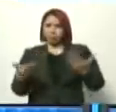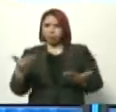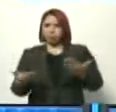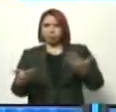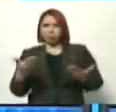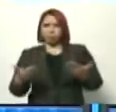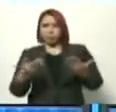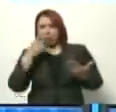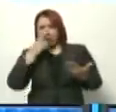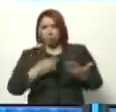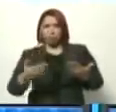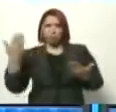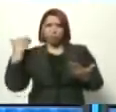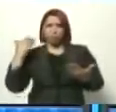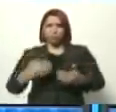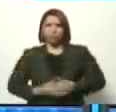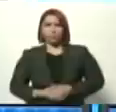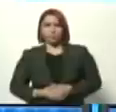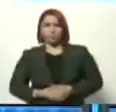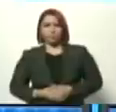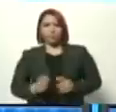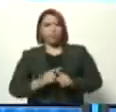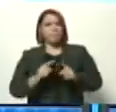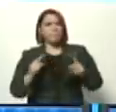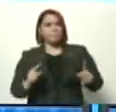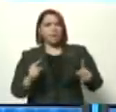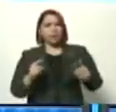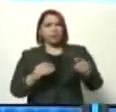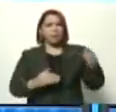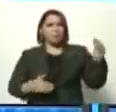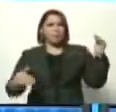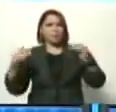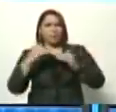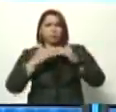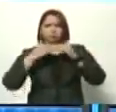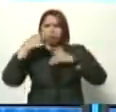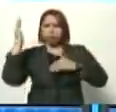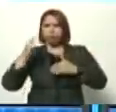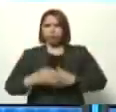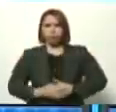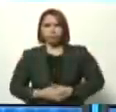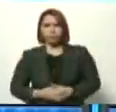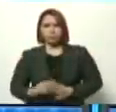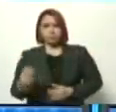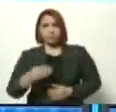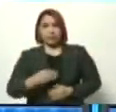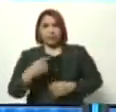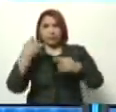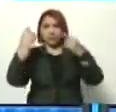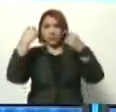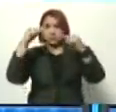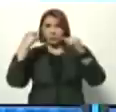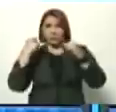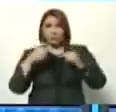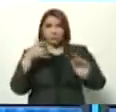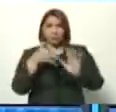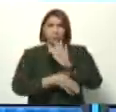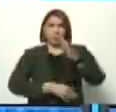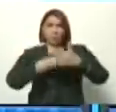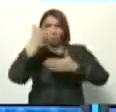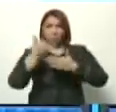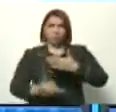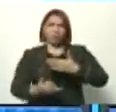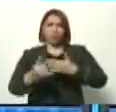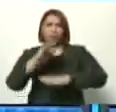anteriores. Pero cuatriplicó incluso más a nivel de los proyectos